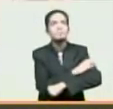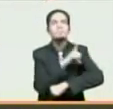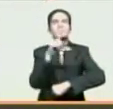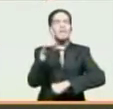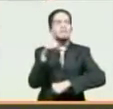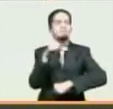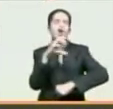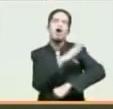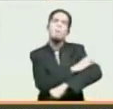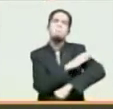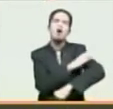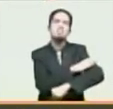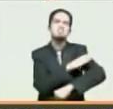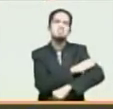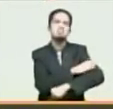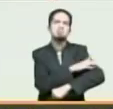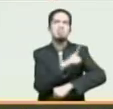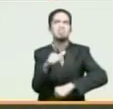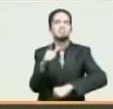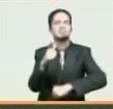entreguista, genuflexa,